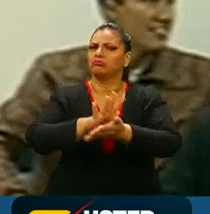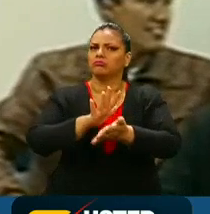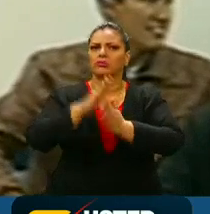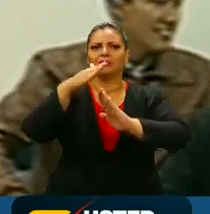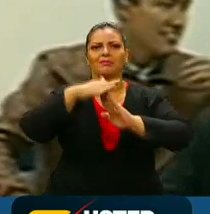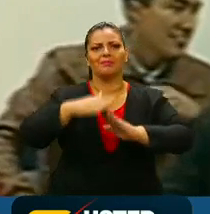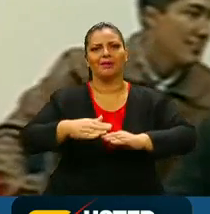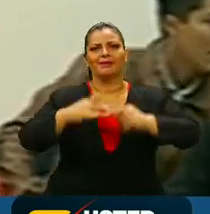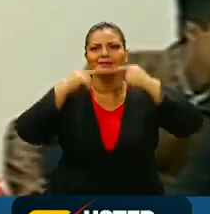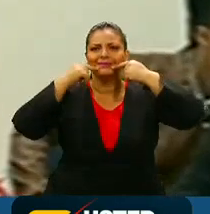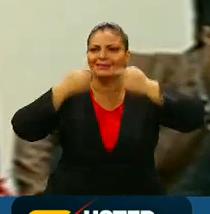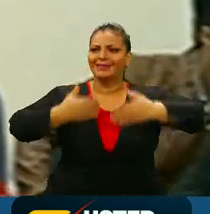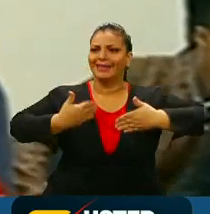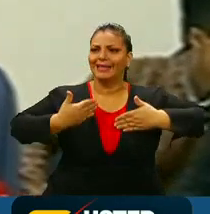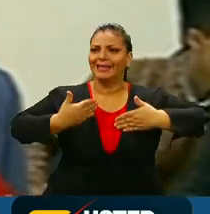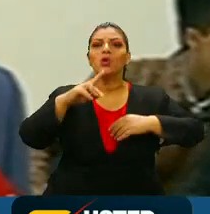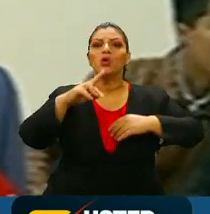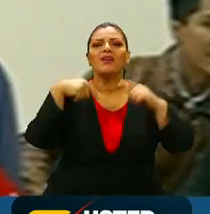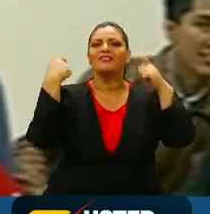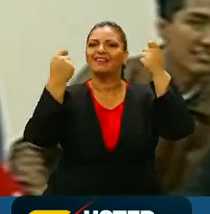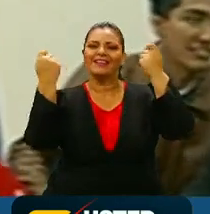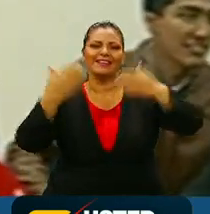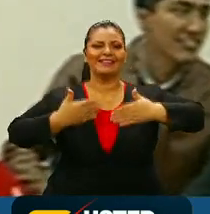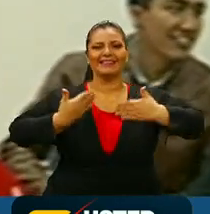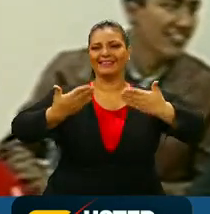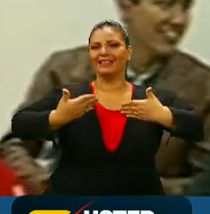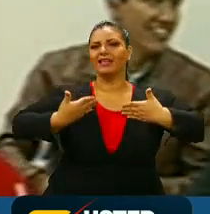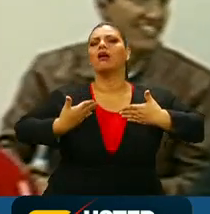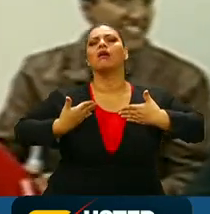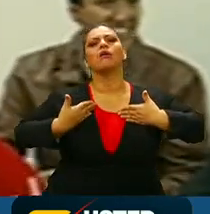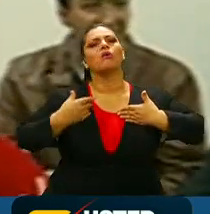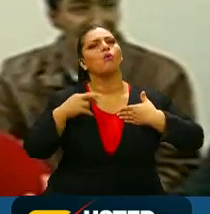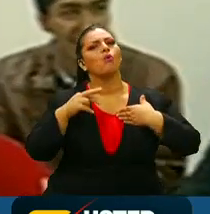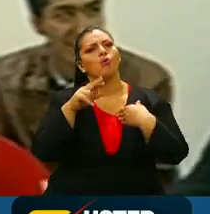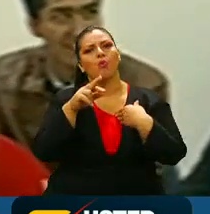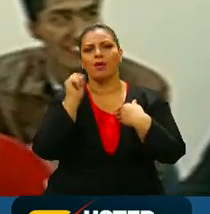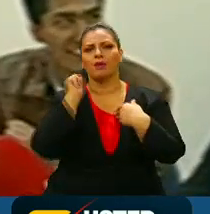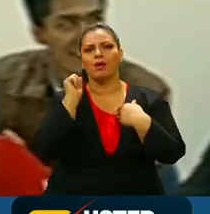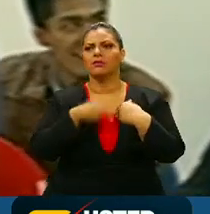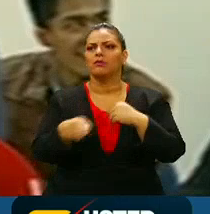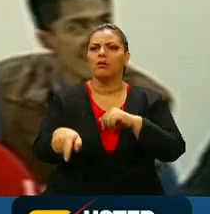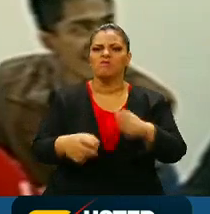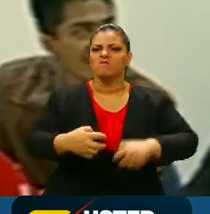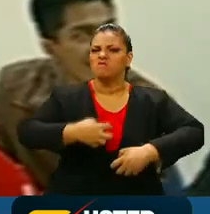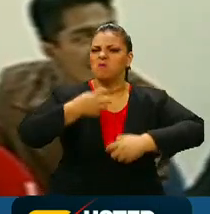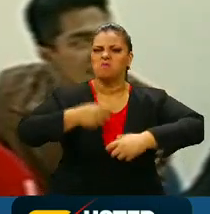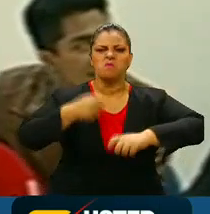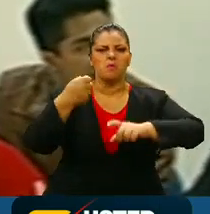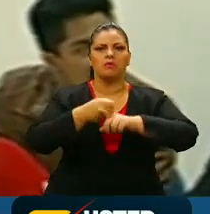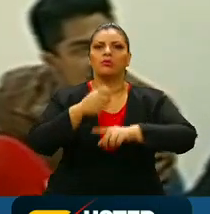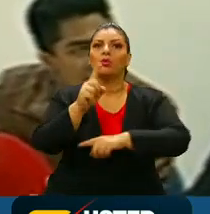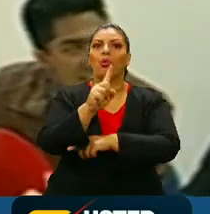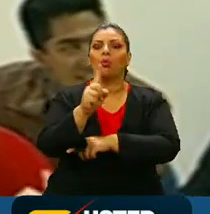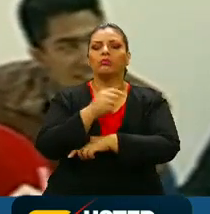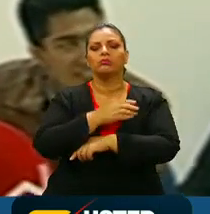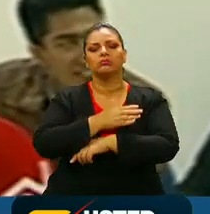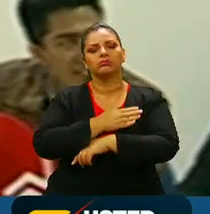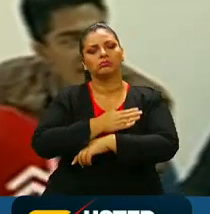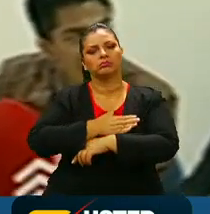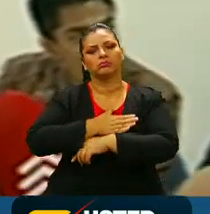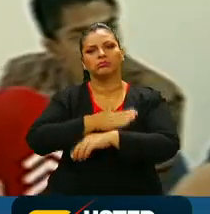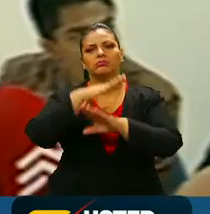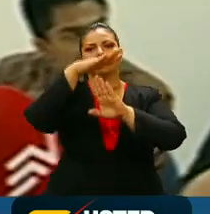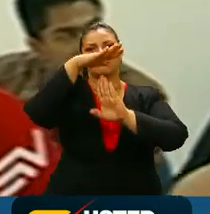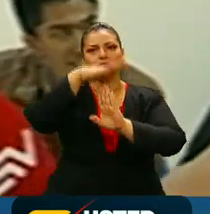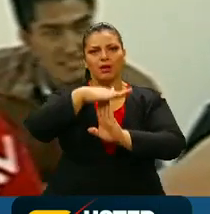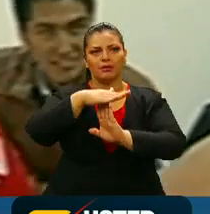de alegría, de fiesta democrática, en donde el pueblo ecuatoriano se manifieste por su opción electoral. Estamos